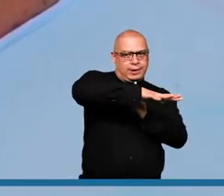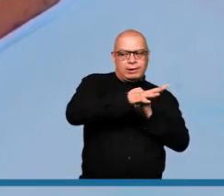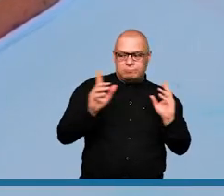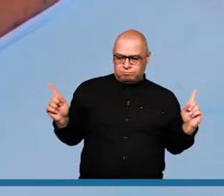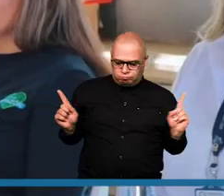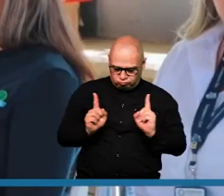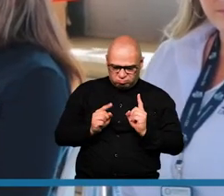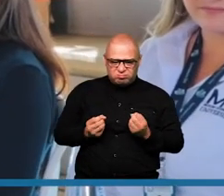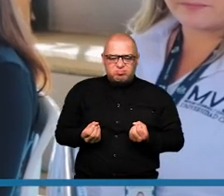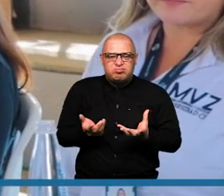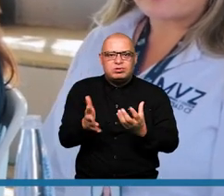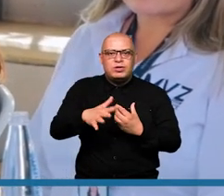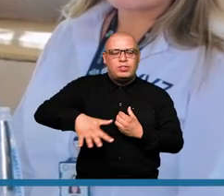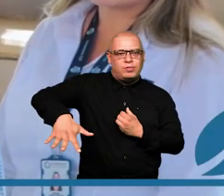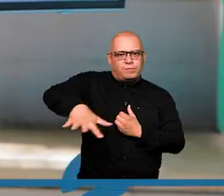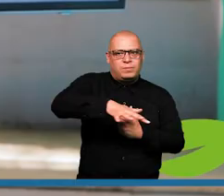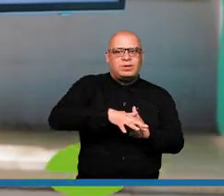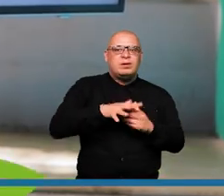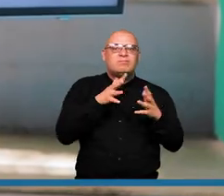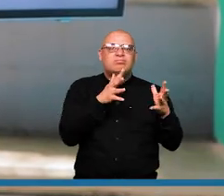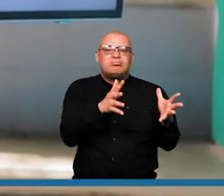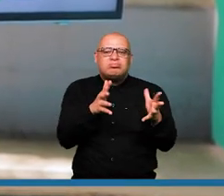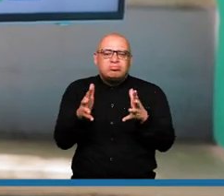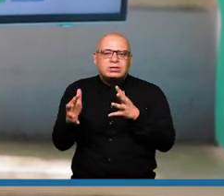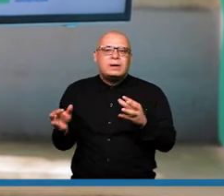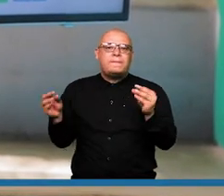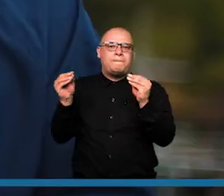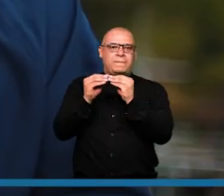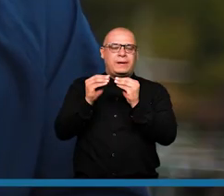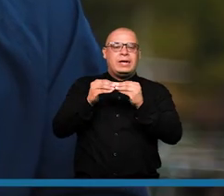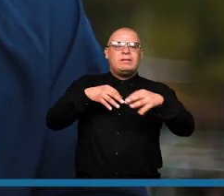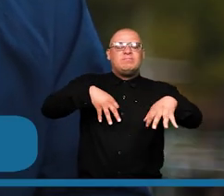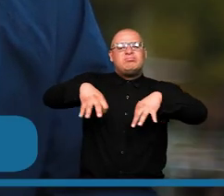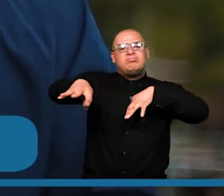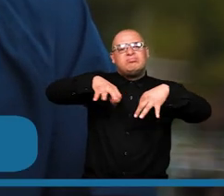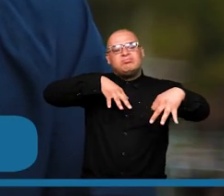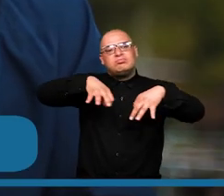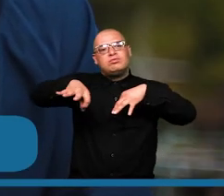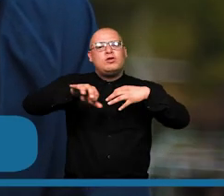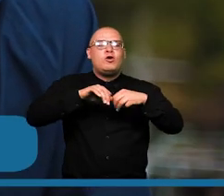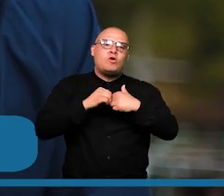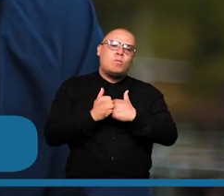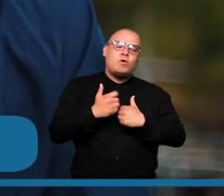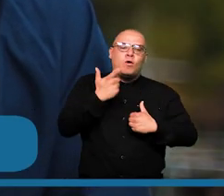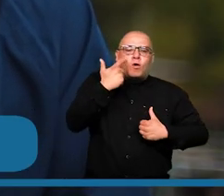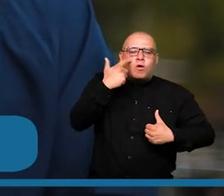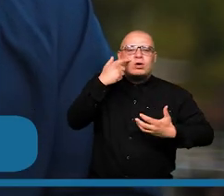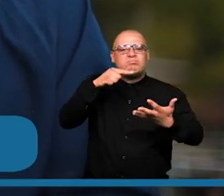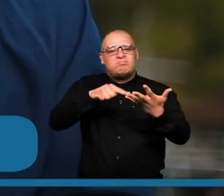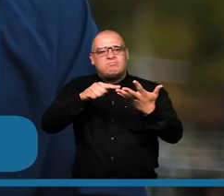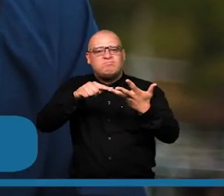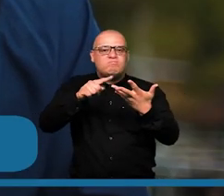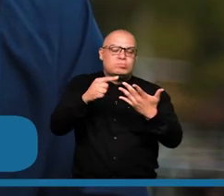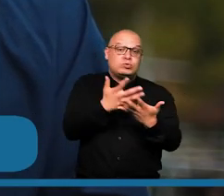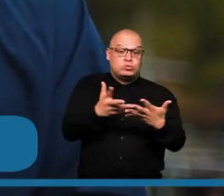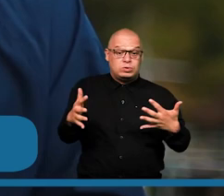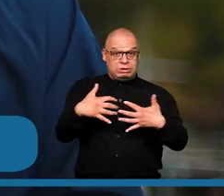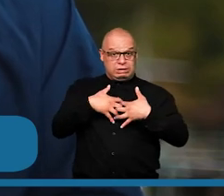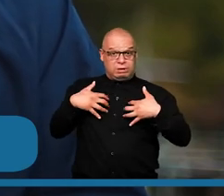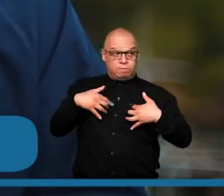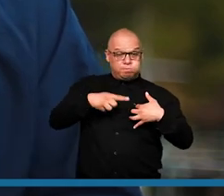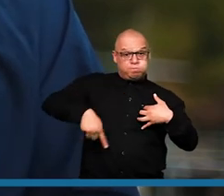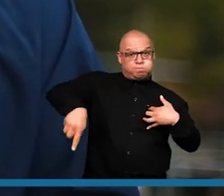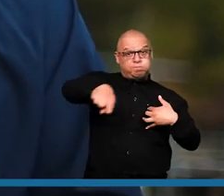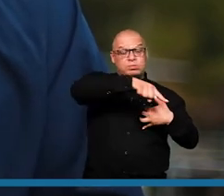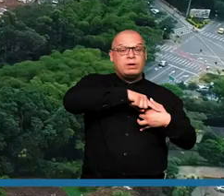de estos barrios. Llegamos a ellos explicándoles las condiciones desfavorables que tienen esta fauna